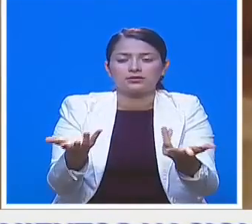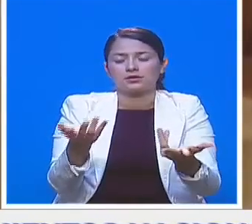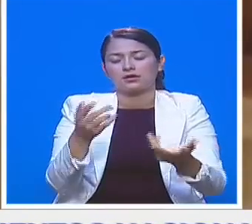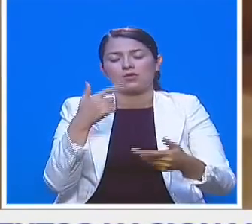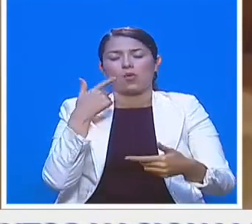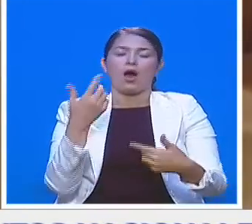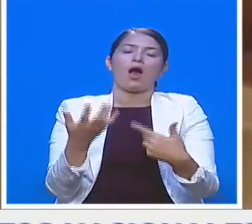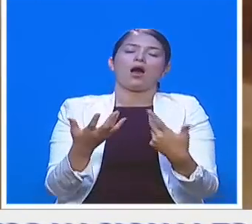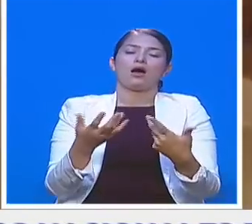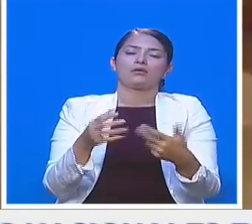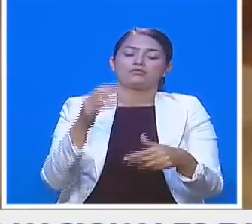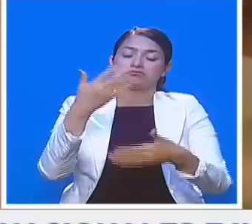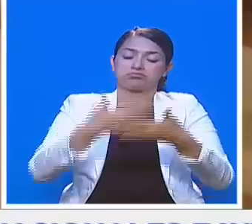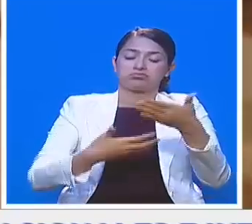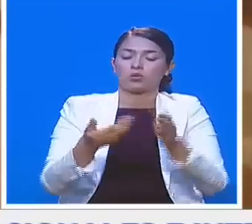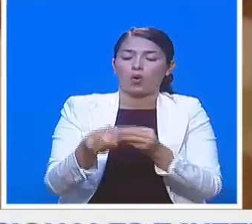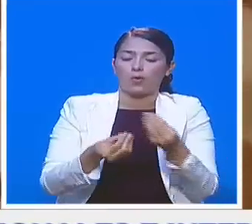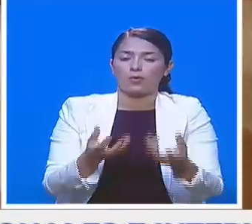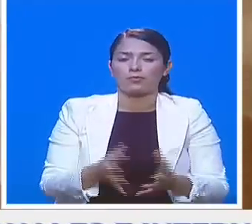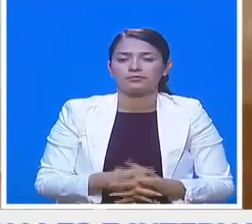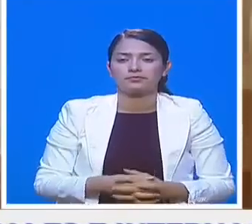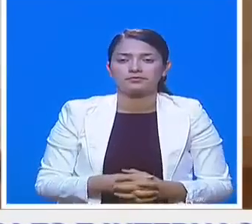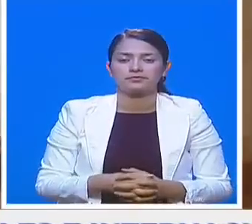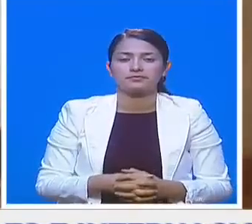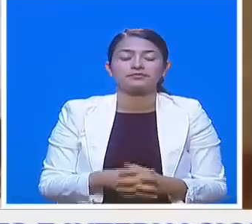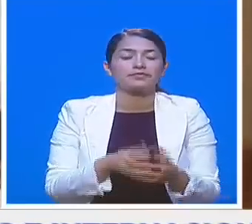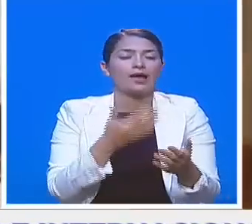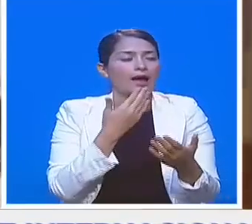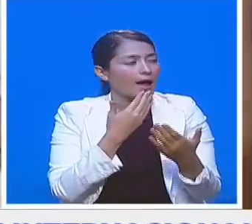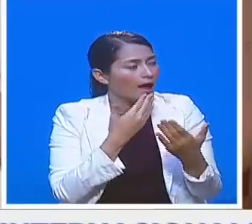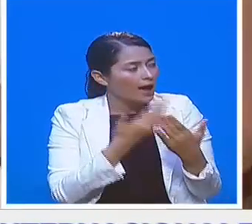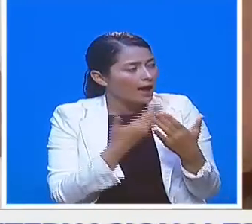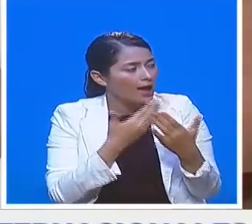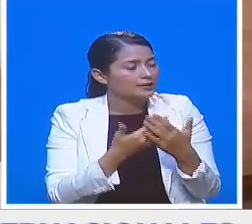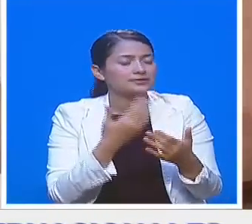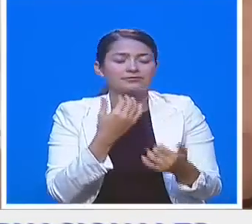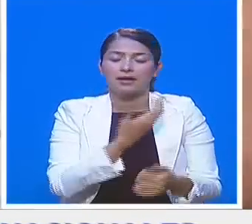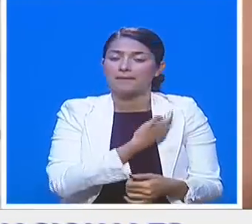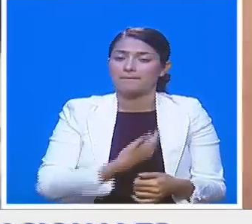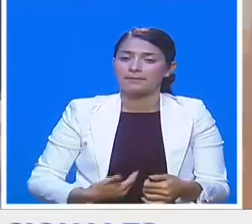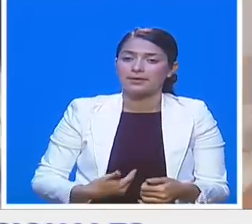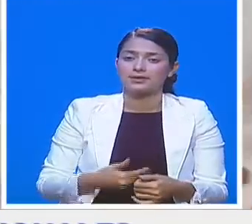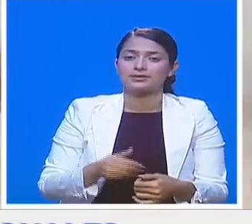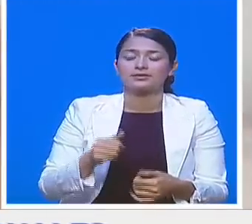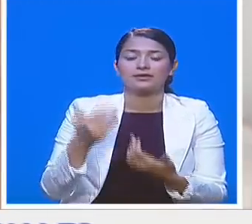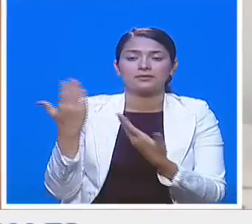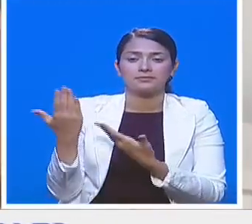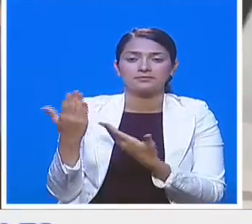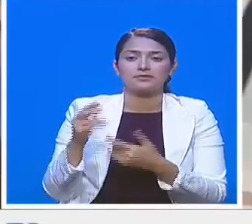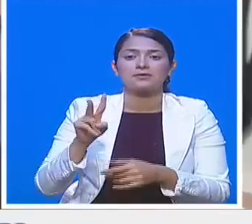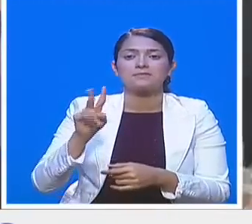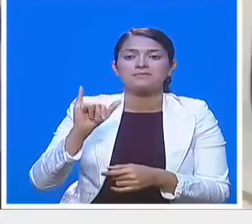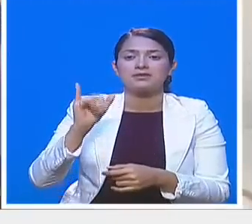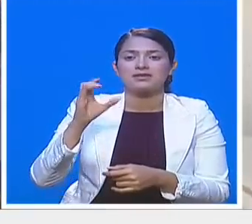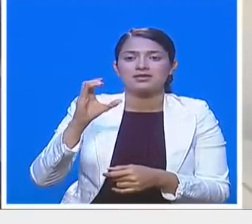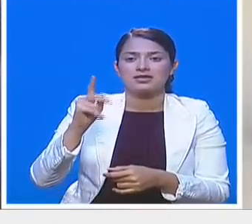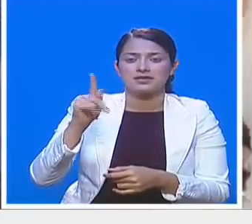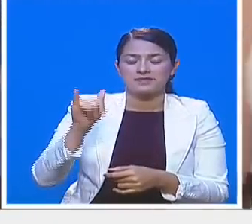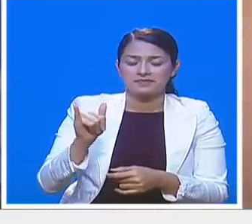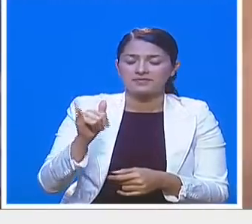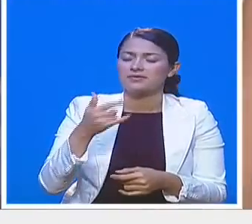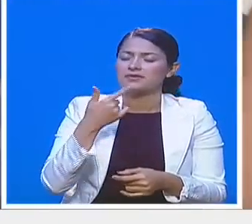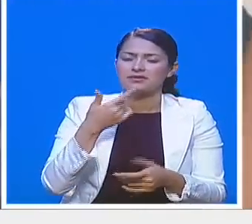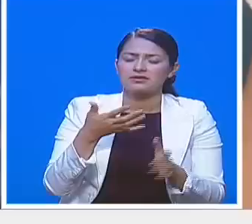alcance tienen estas medidas. Bien, muchísimas gracias. Agradecemos a la presidenta de Avavit, Vicky Herrera de Díaz, quien decía que hasta